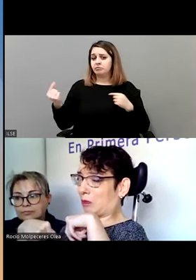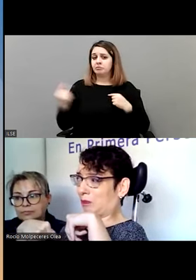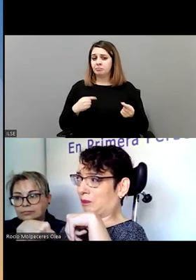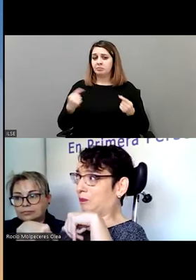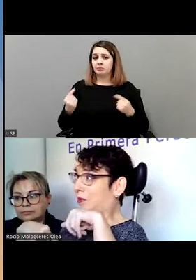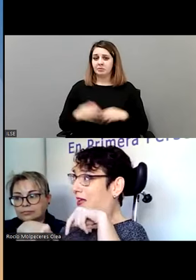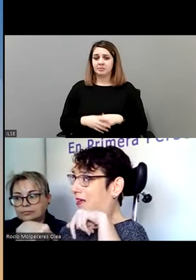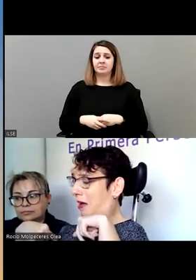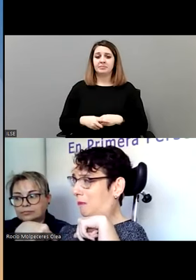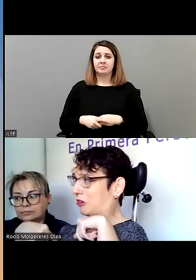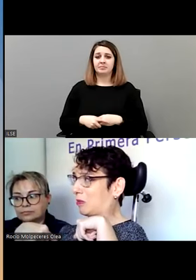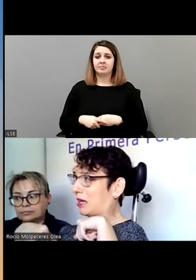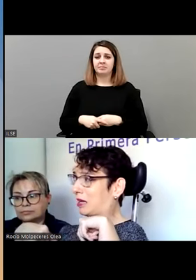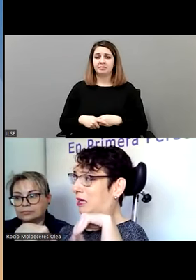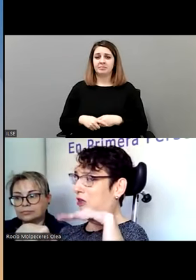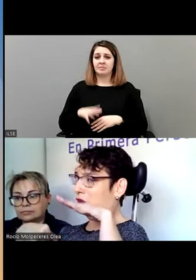tengo